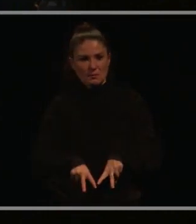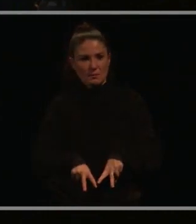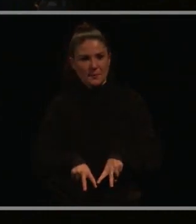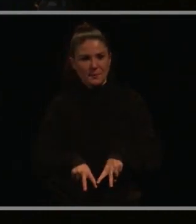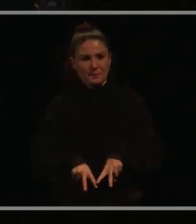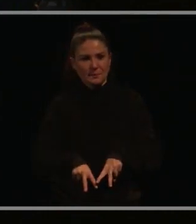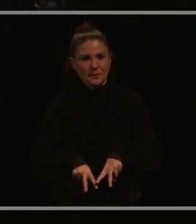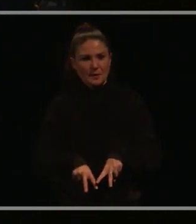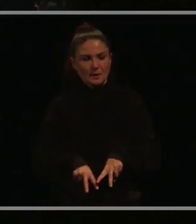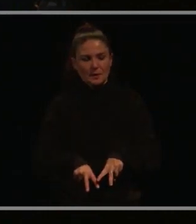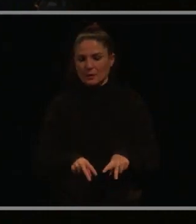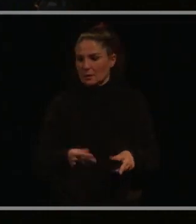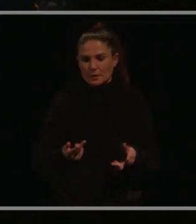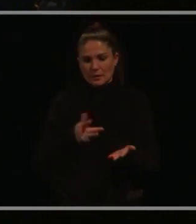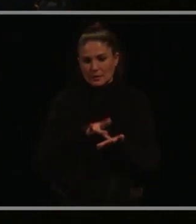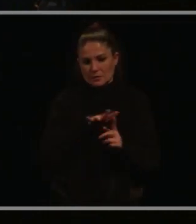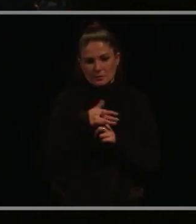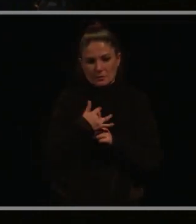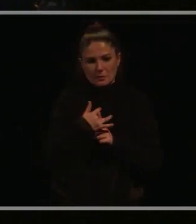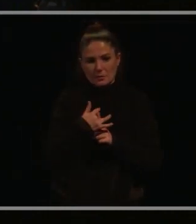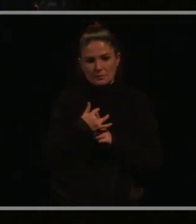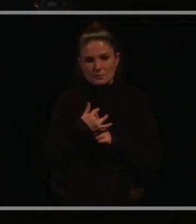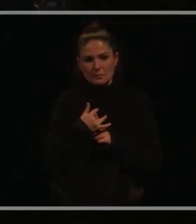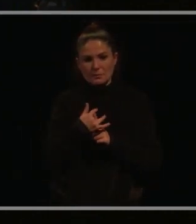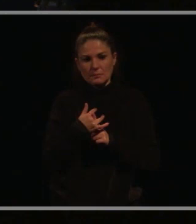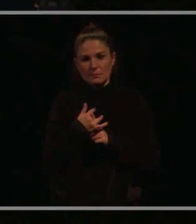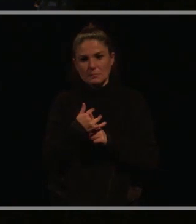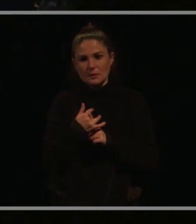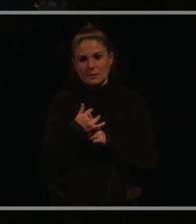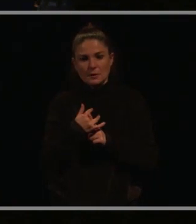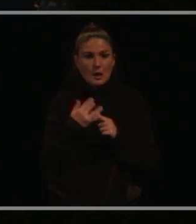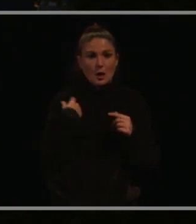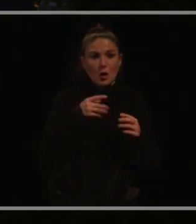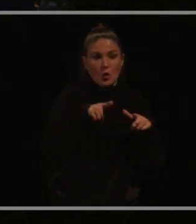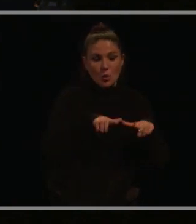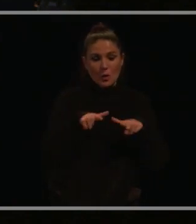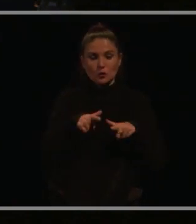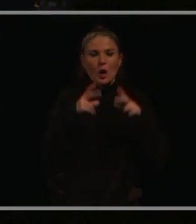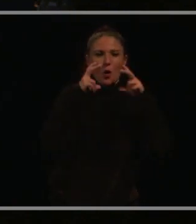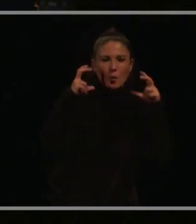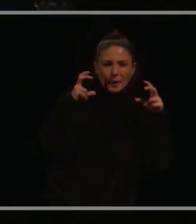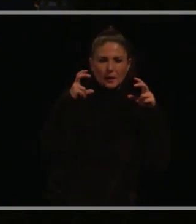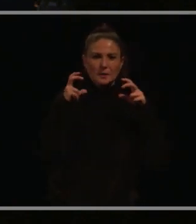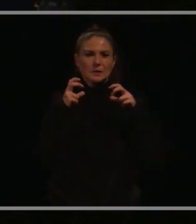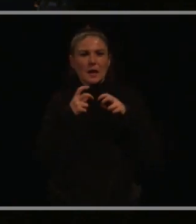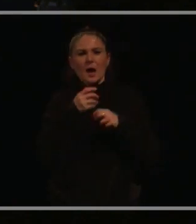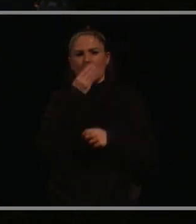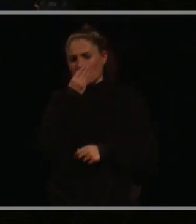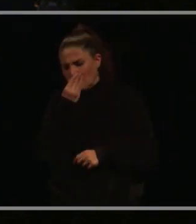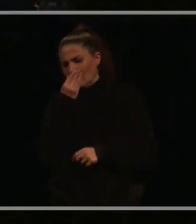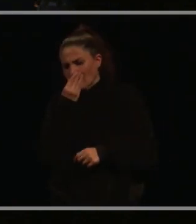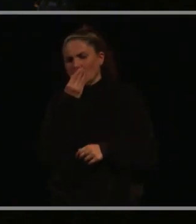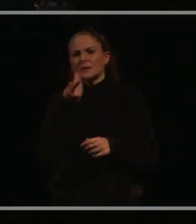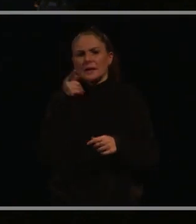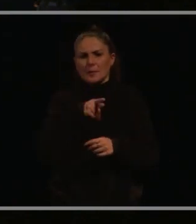En el grueso de estos cuadros, entre los que estaban obesidad, tuberculosis, bajo peso